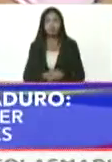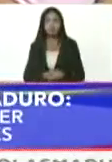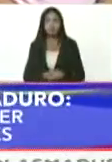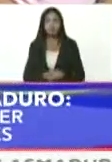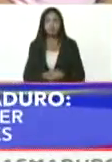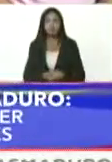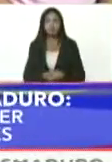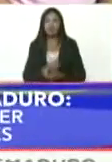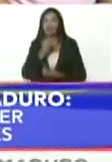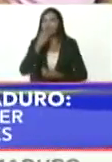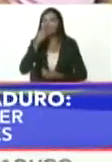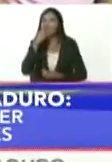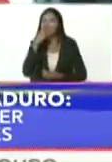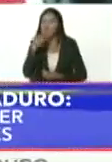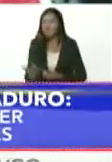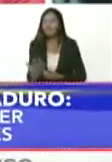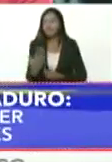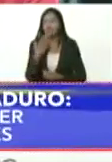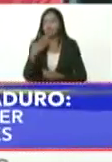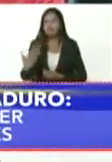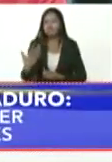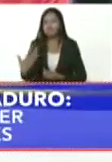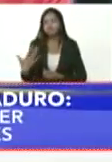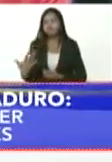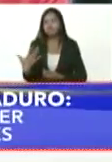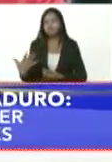No sirven.